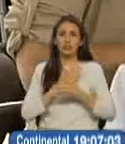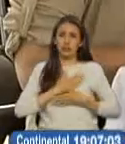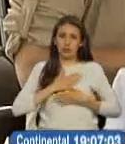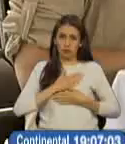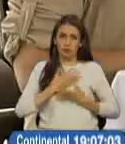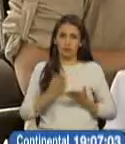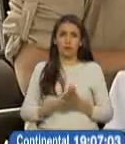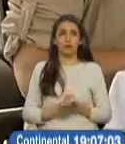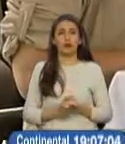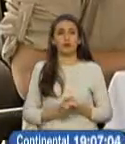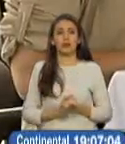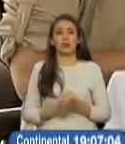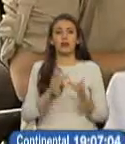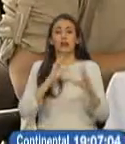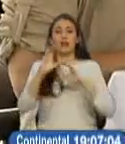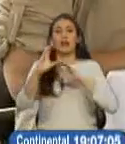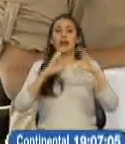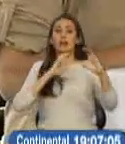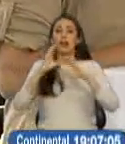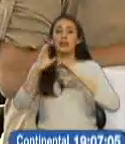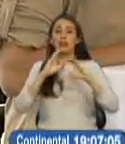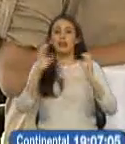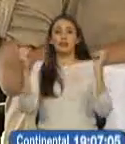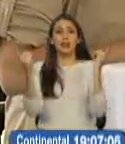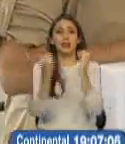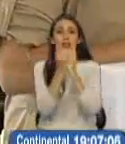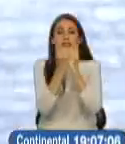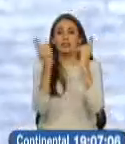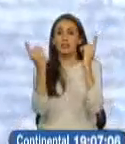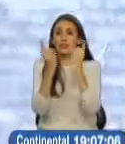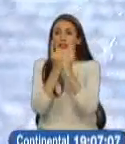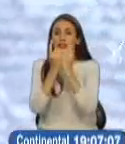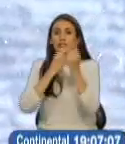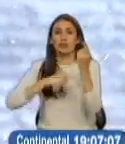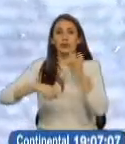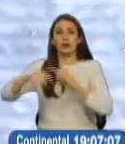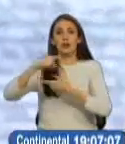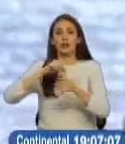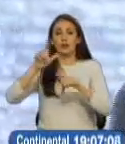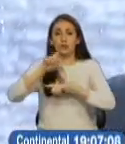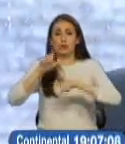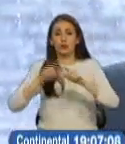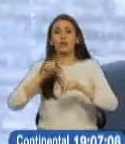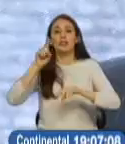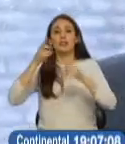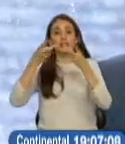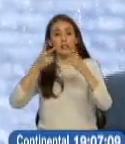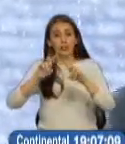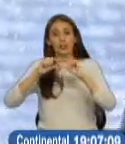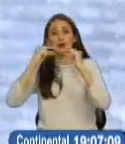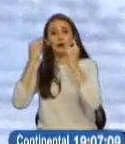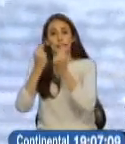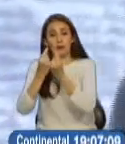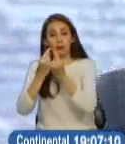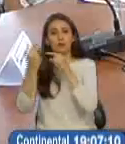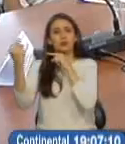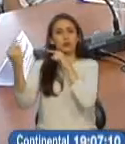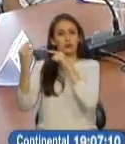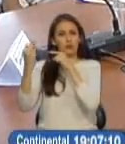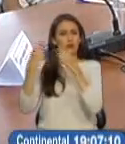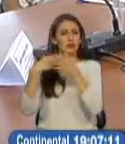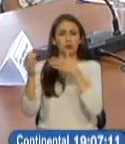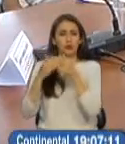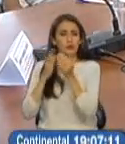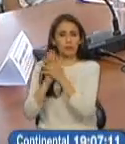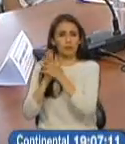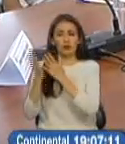el diálogo será clave para mantener acercamientos con diferentes sectores, inclusive con aquellas organizaciones sociales o sectores políticos contrarios